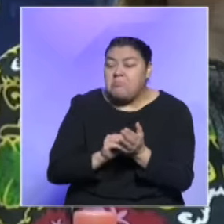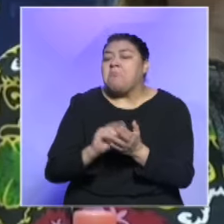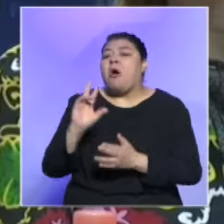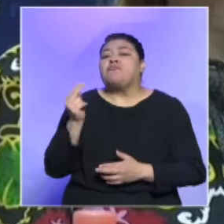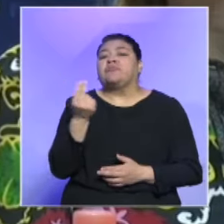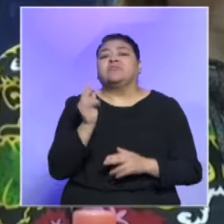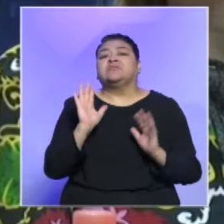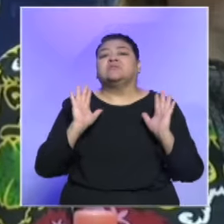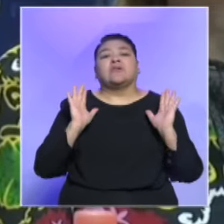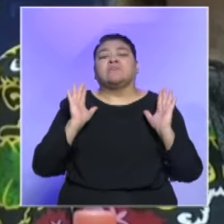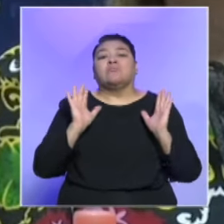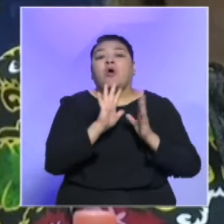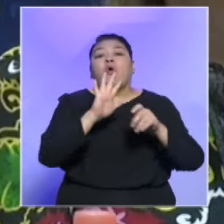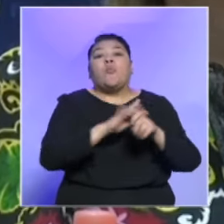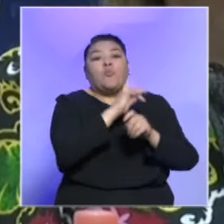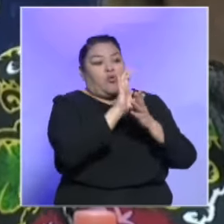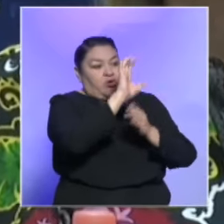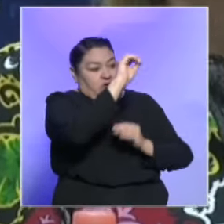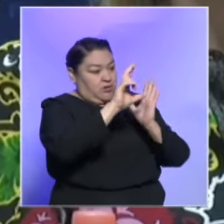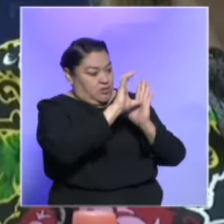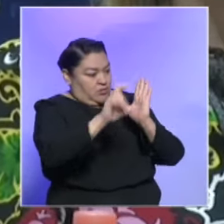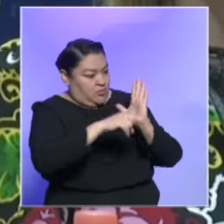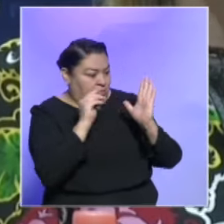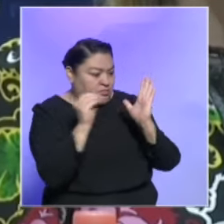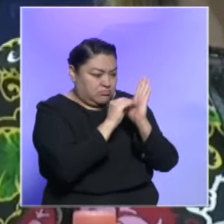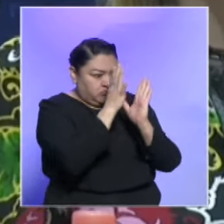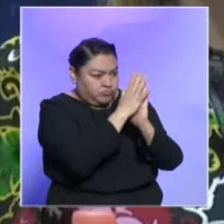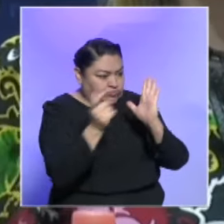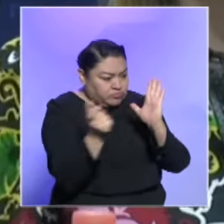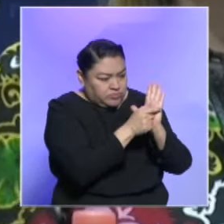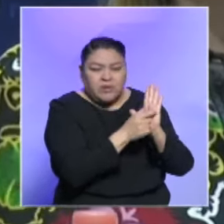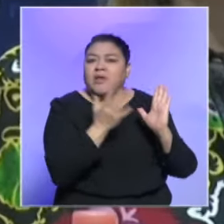ya que esto no era un tema que se encontraba en la Convención Interamericana. Y